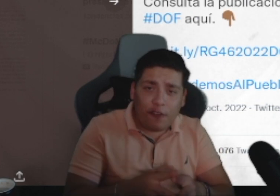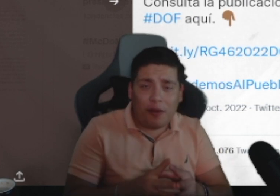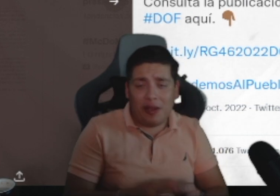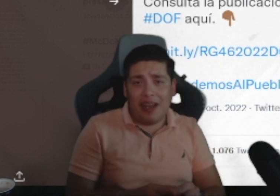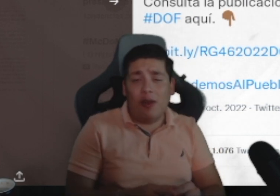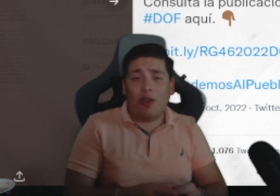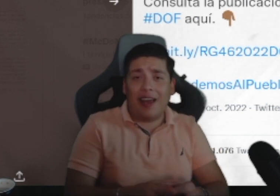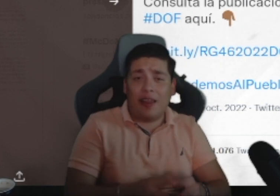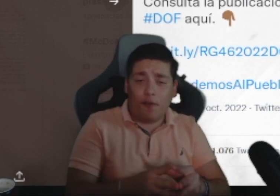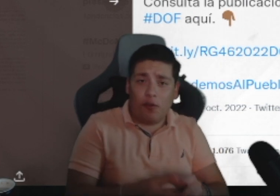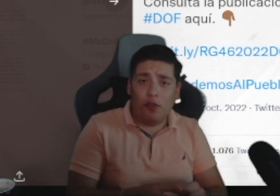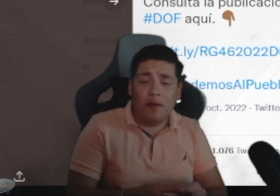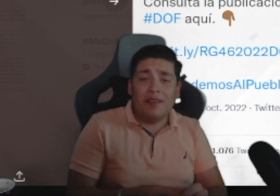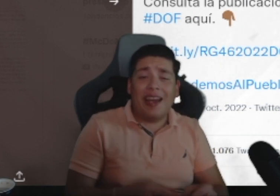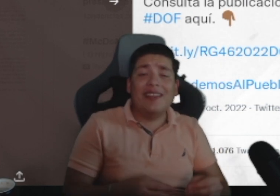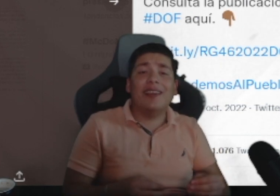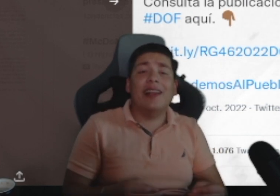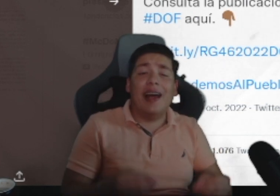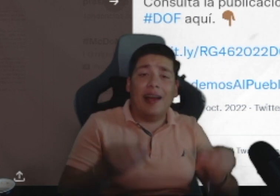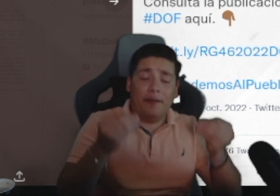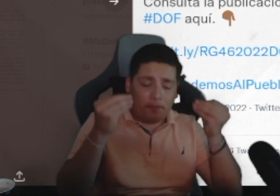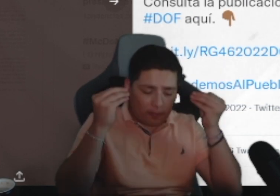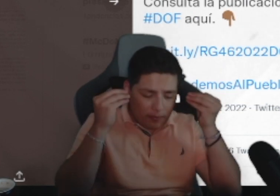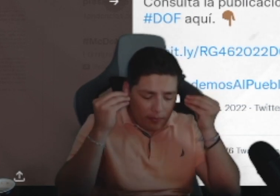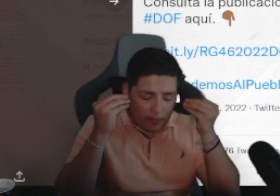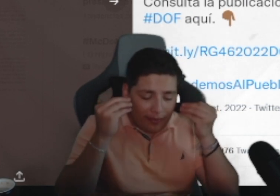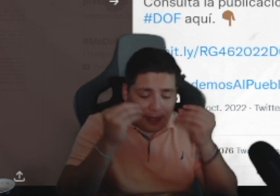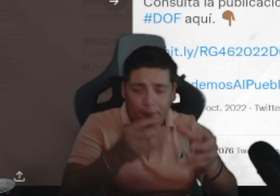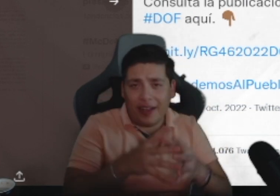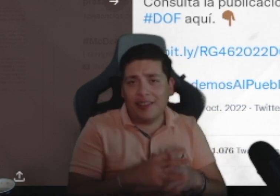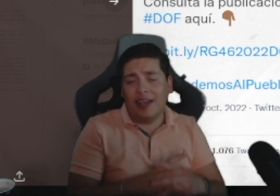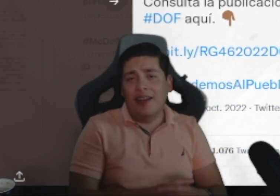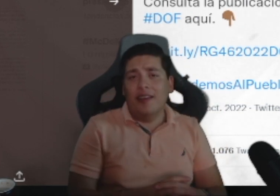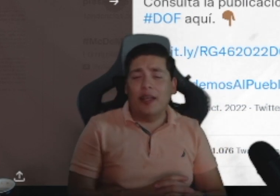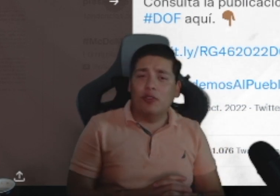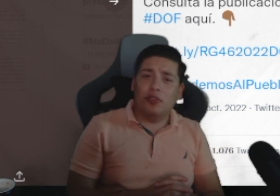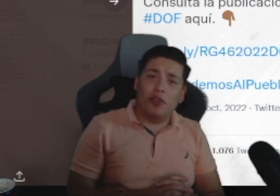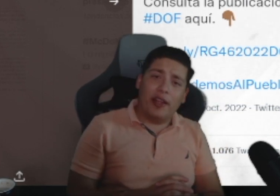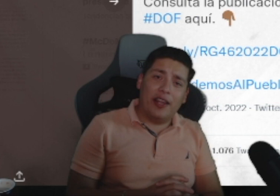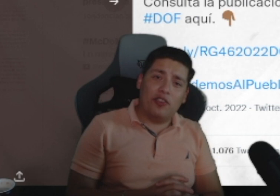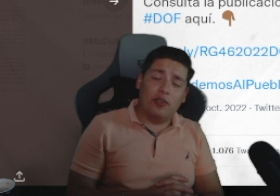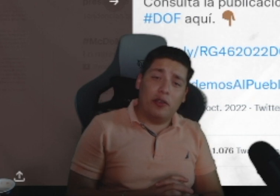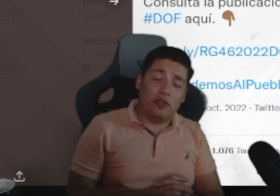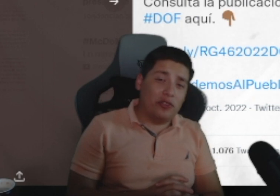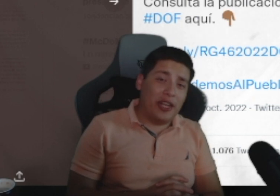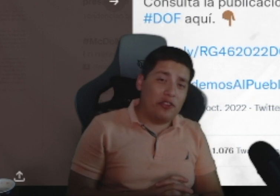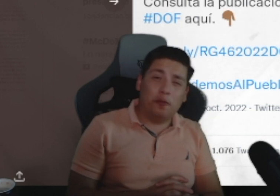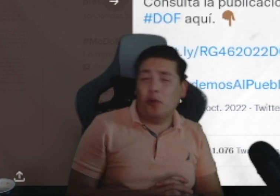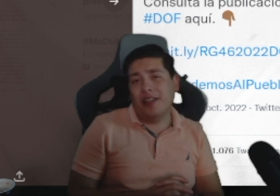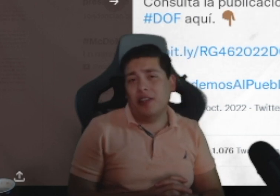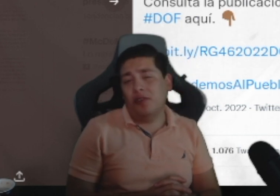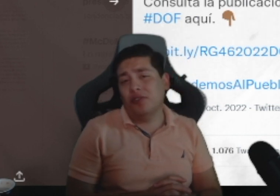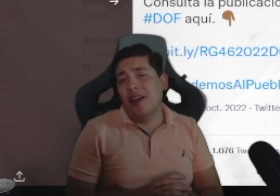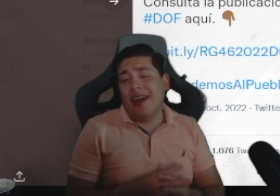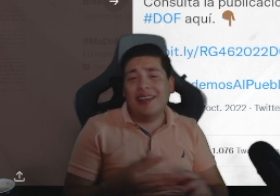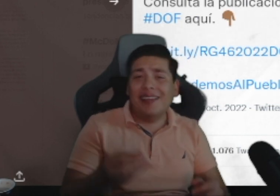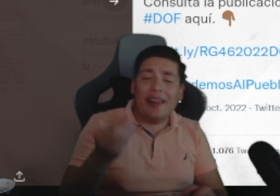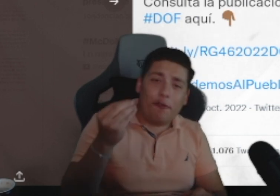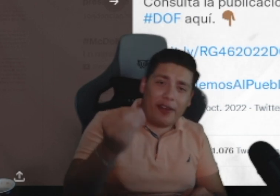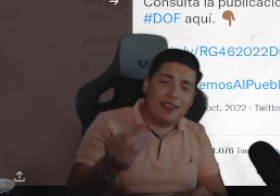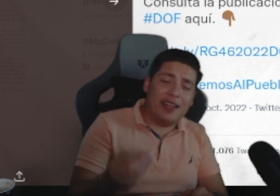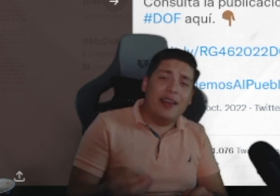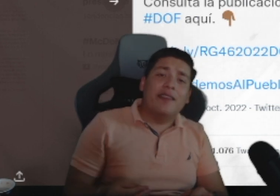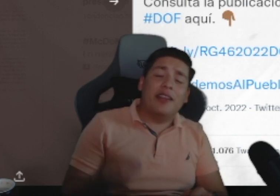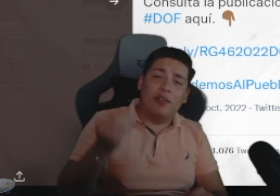que aquí, familia, lo que hay de fondo es la defensa de nuestros derechos políticos. Es